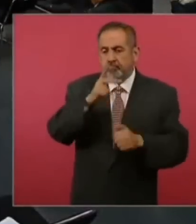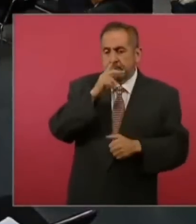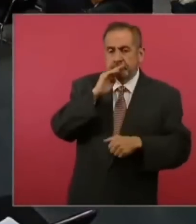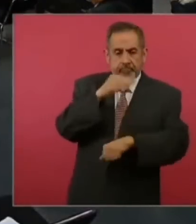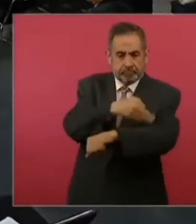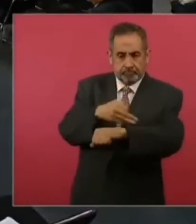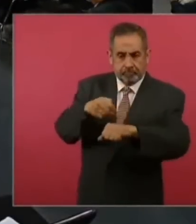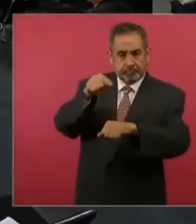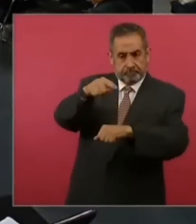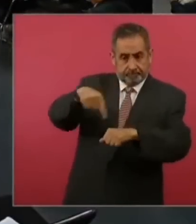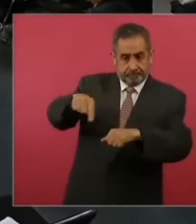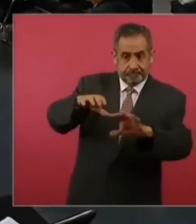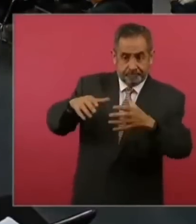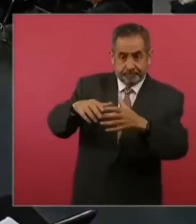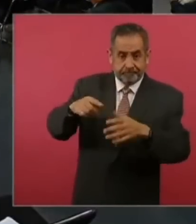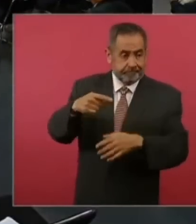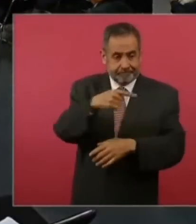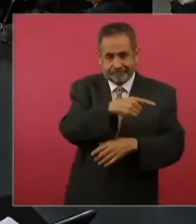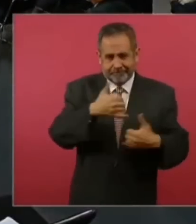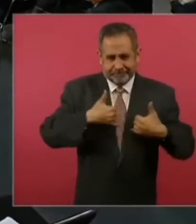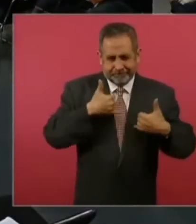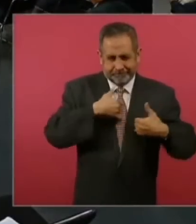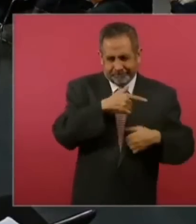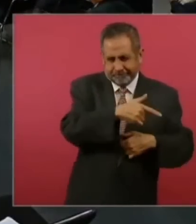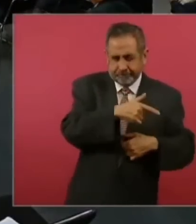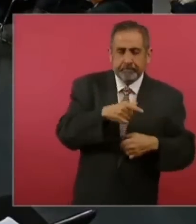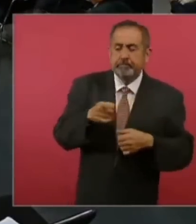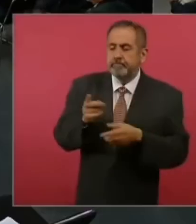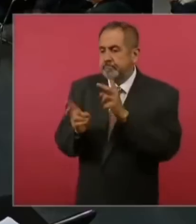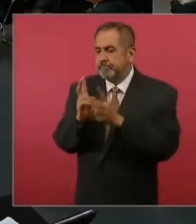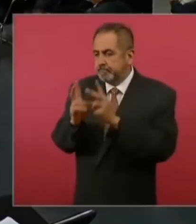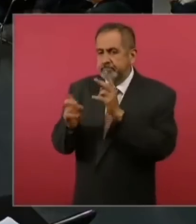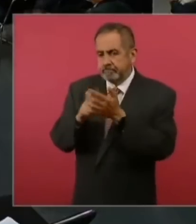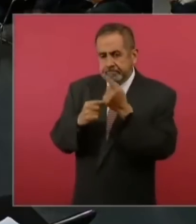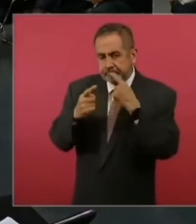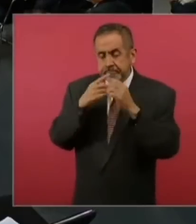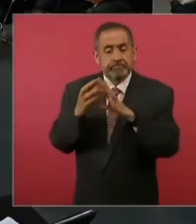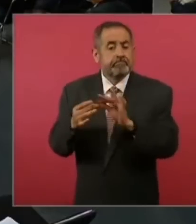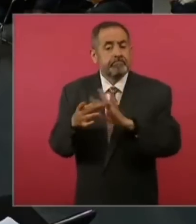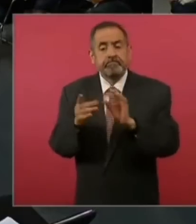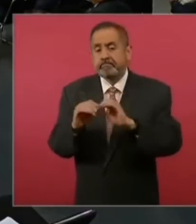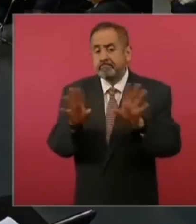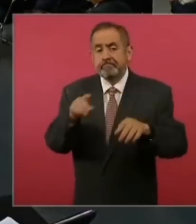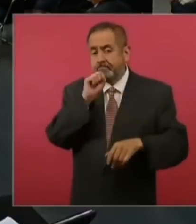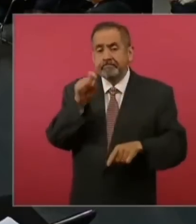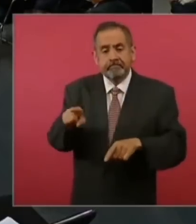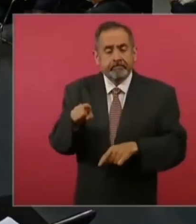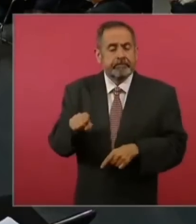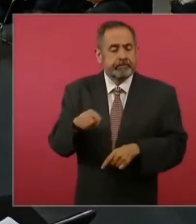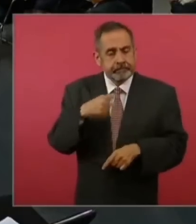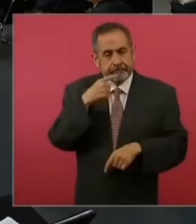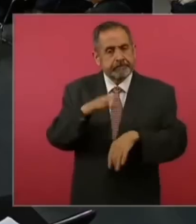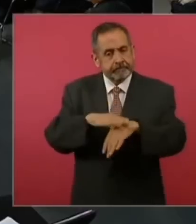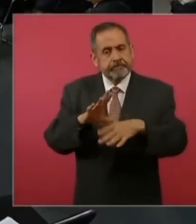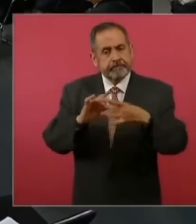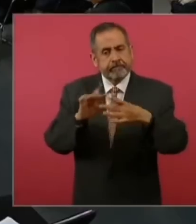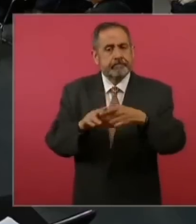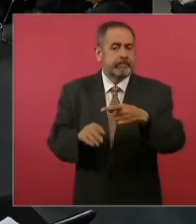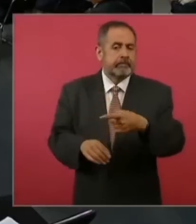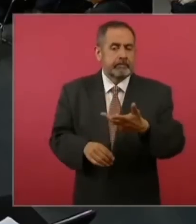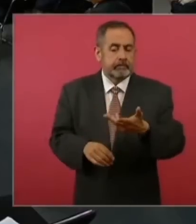padres de alguno de los fallecidos y en donde también cabe mencionar